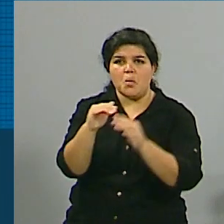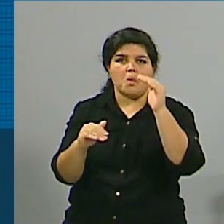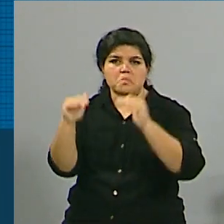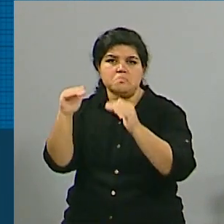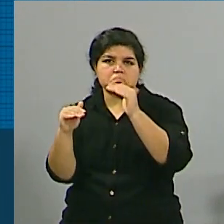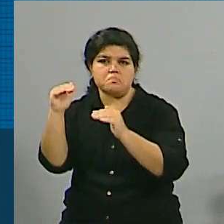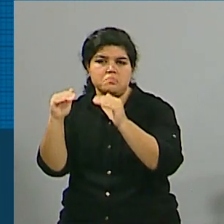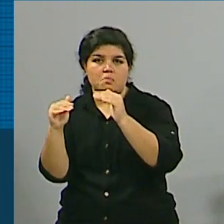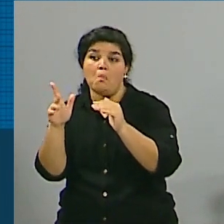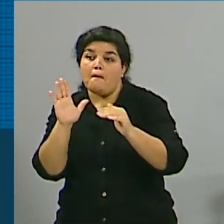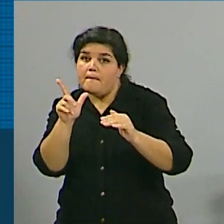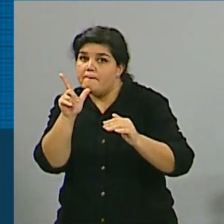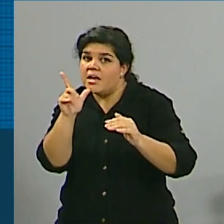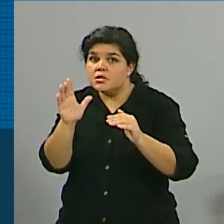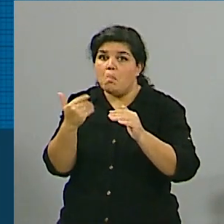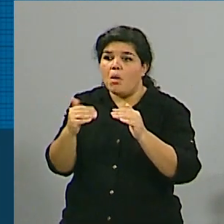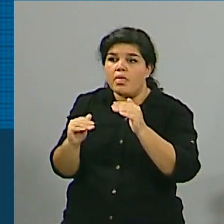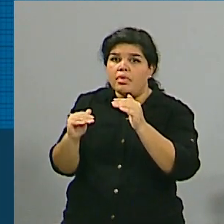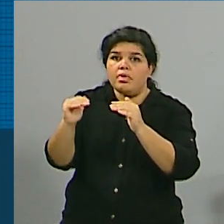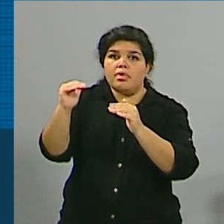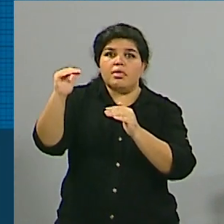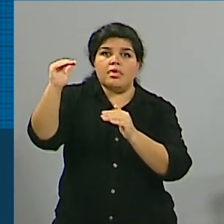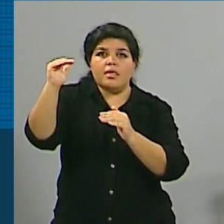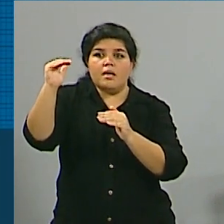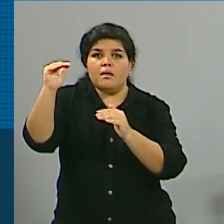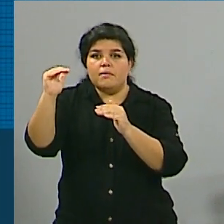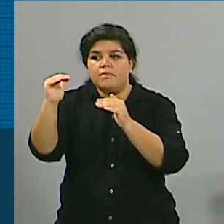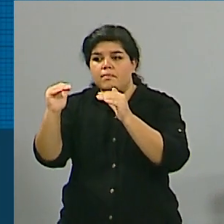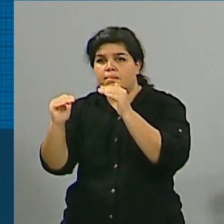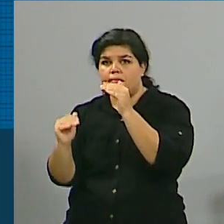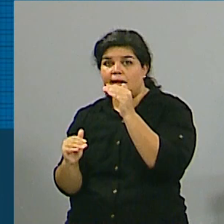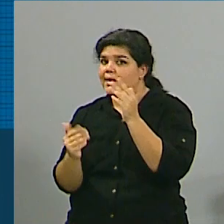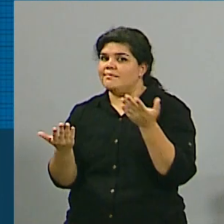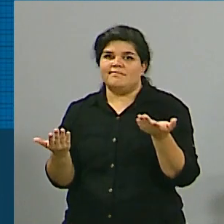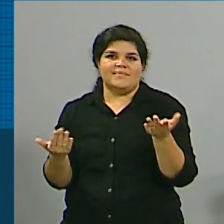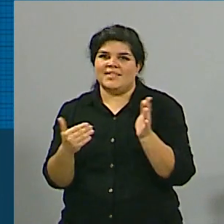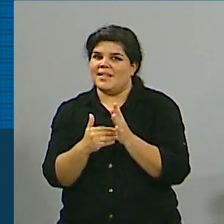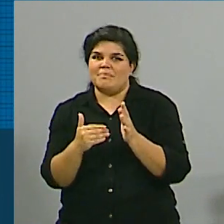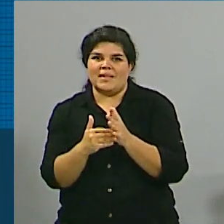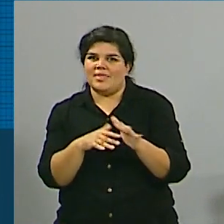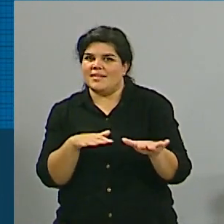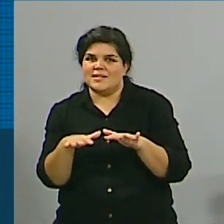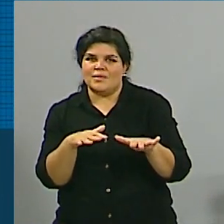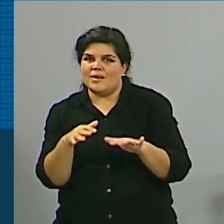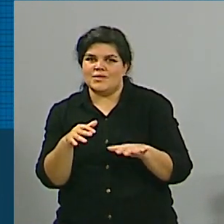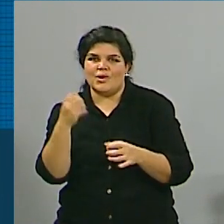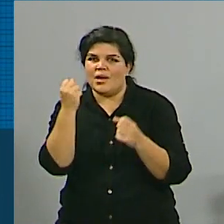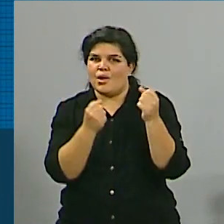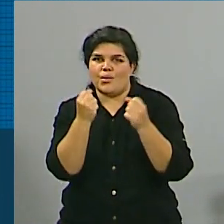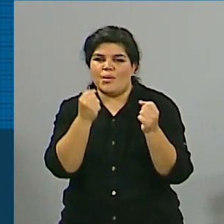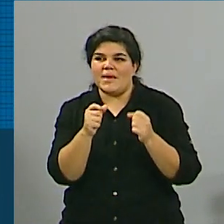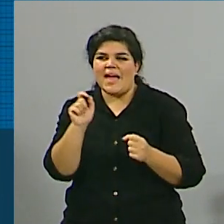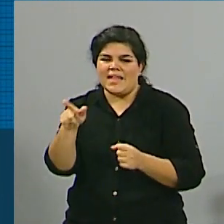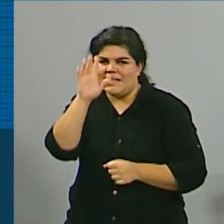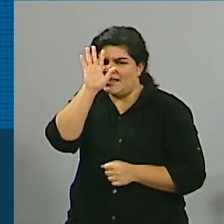imagen puede seguir en crecimiento o también decaimiento, también según el contexto económico. O sea, que él se especializa en la parte de